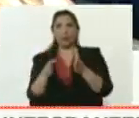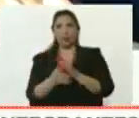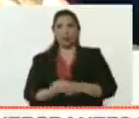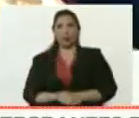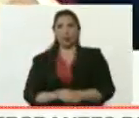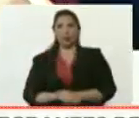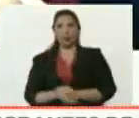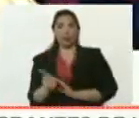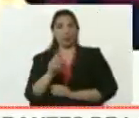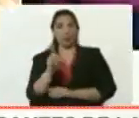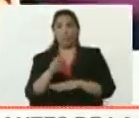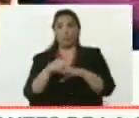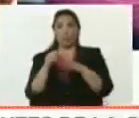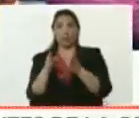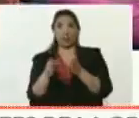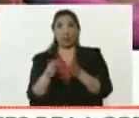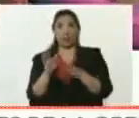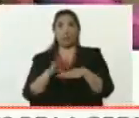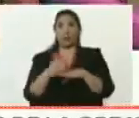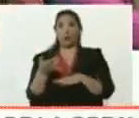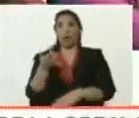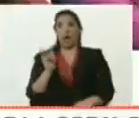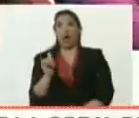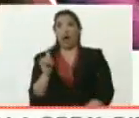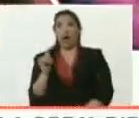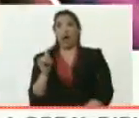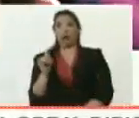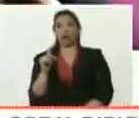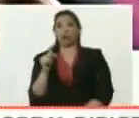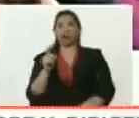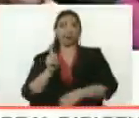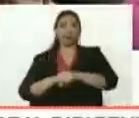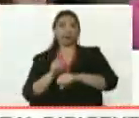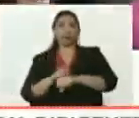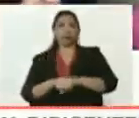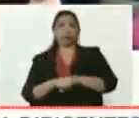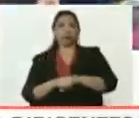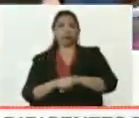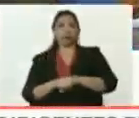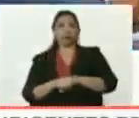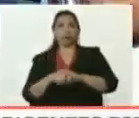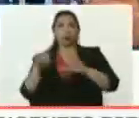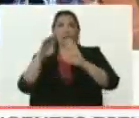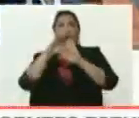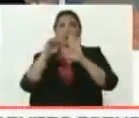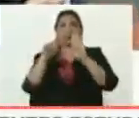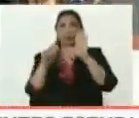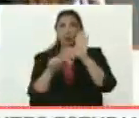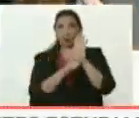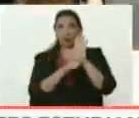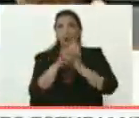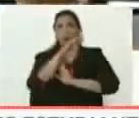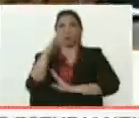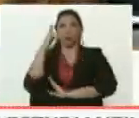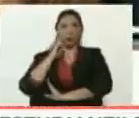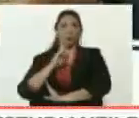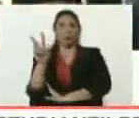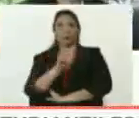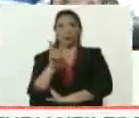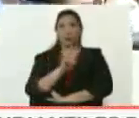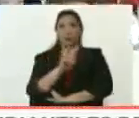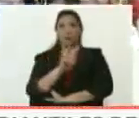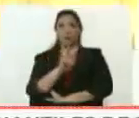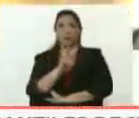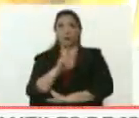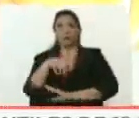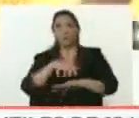no son ministros porque hay un límite de edad en la Constitución de la República Bolivariana de Venezuela. Si no, la mayoría